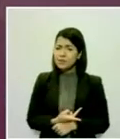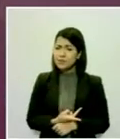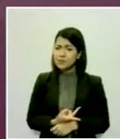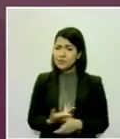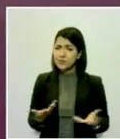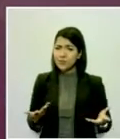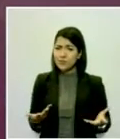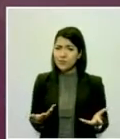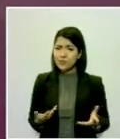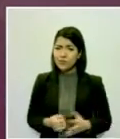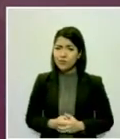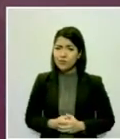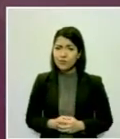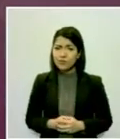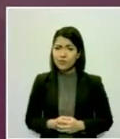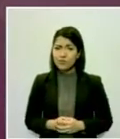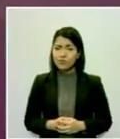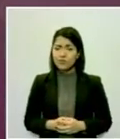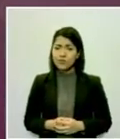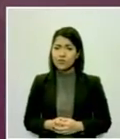de que es